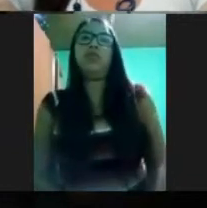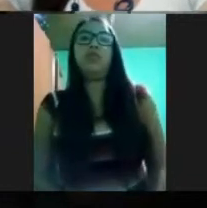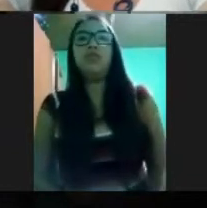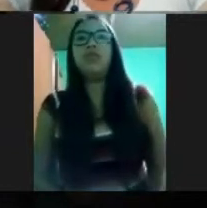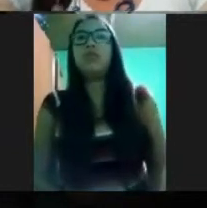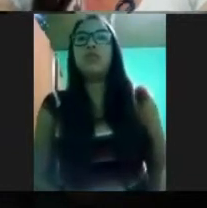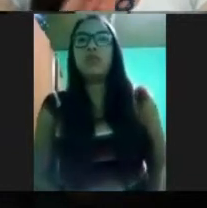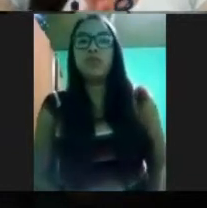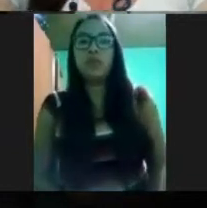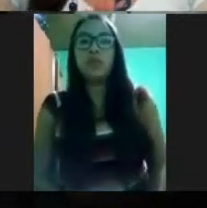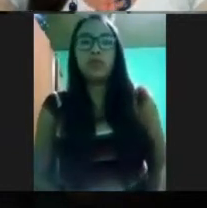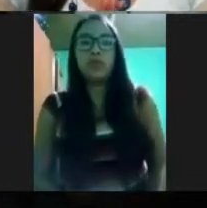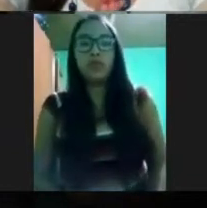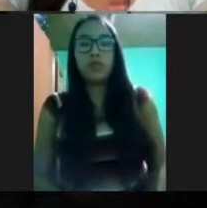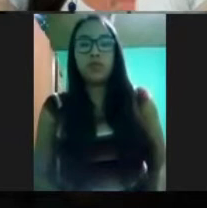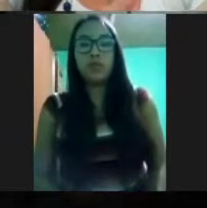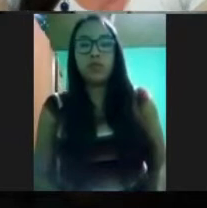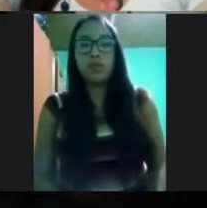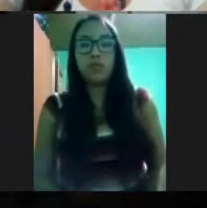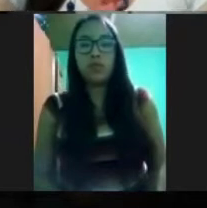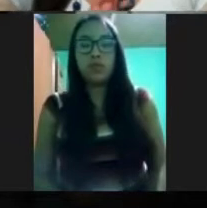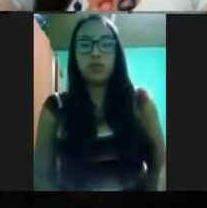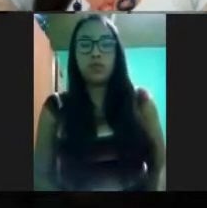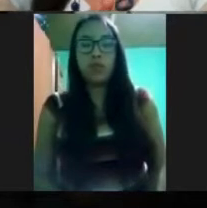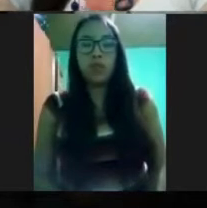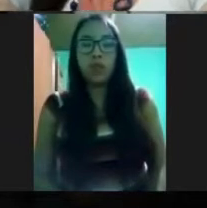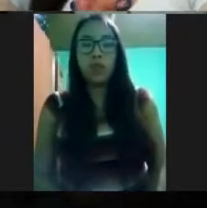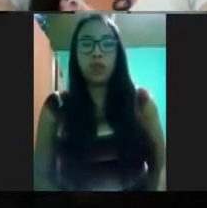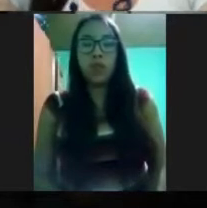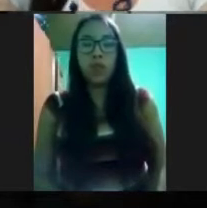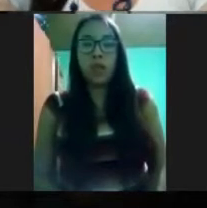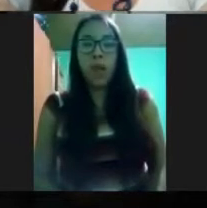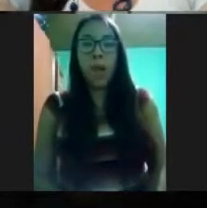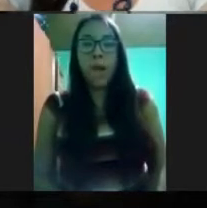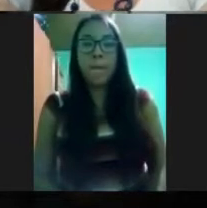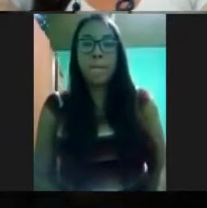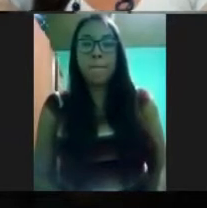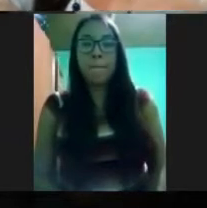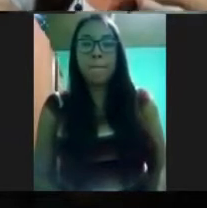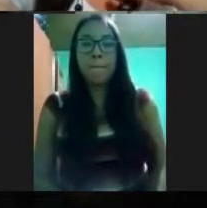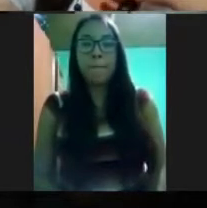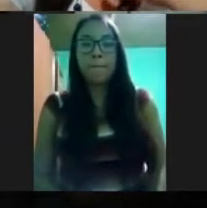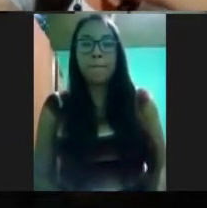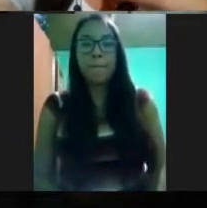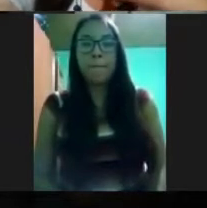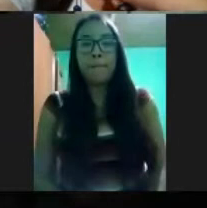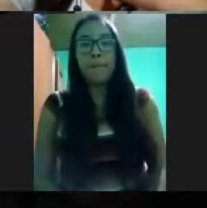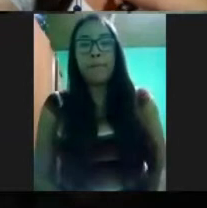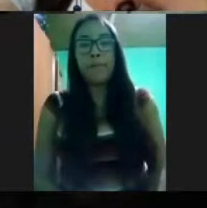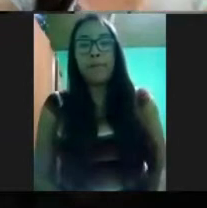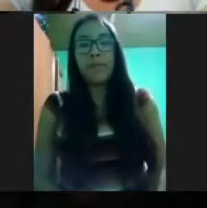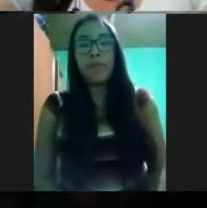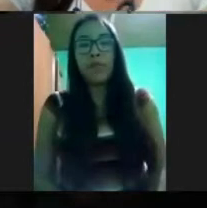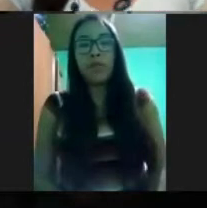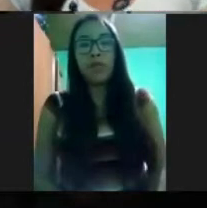15 a 19 años. Incluso en los últimos años esto ha incrementado, ¿verdad? Y no solo en mujeres de 15 a 19 años, sino